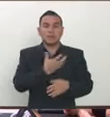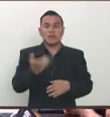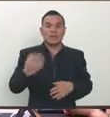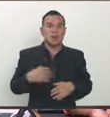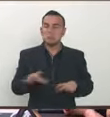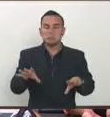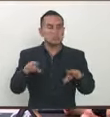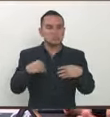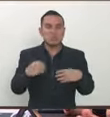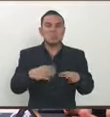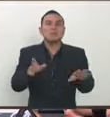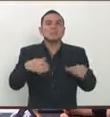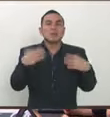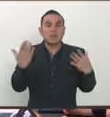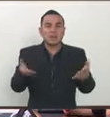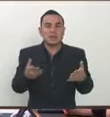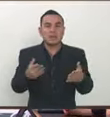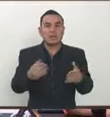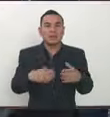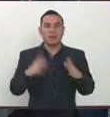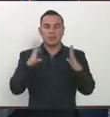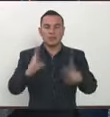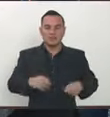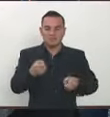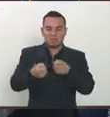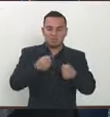no pudiéramos estar haciendo estas cosas si no lo tuviéramos.